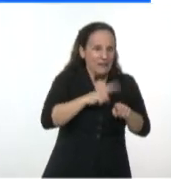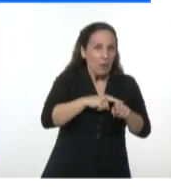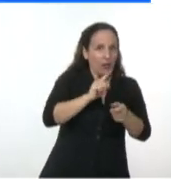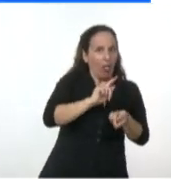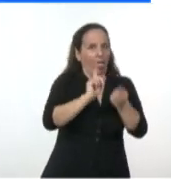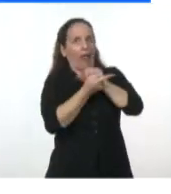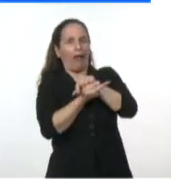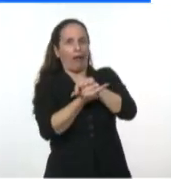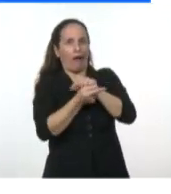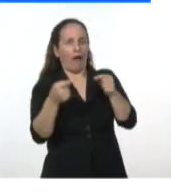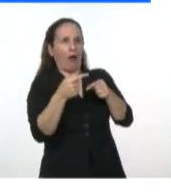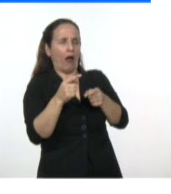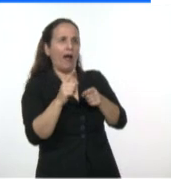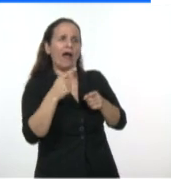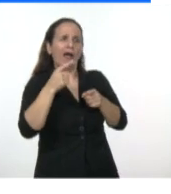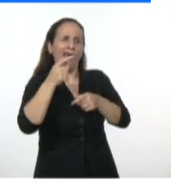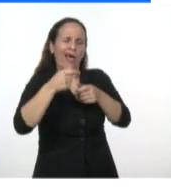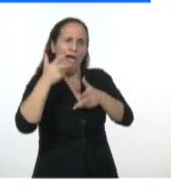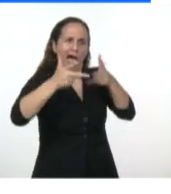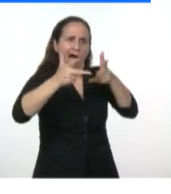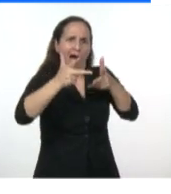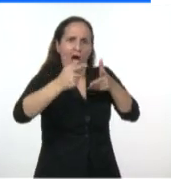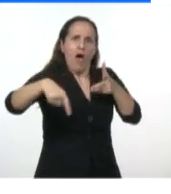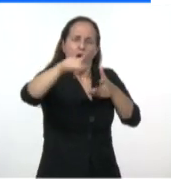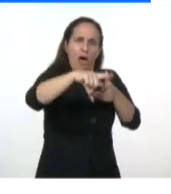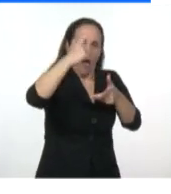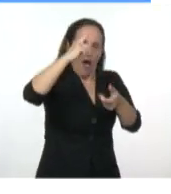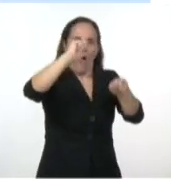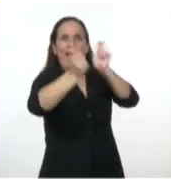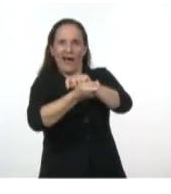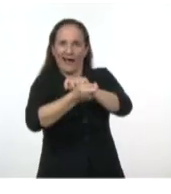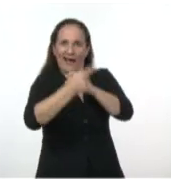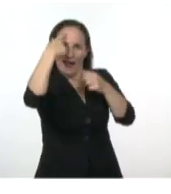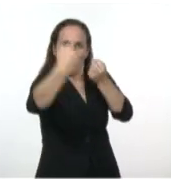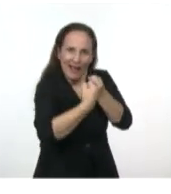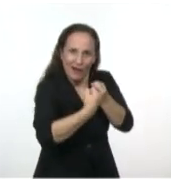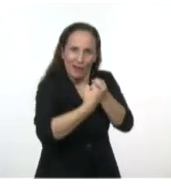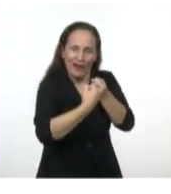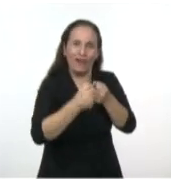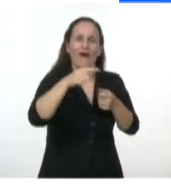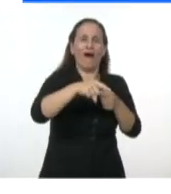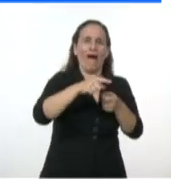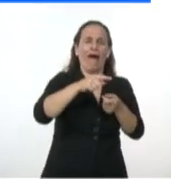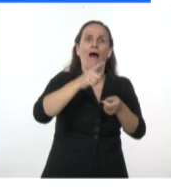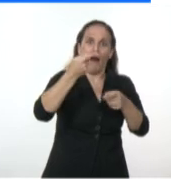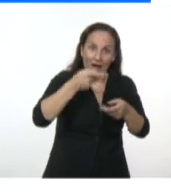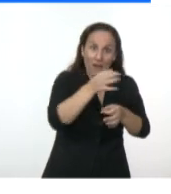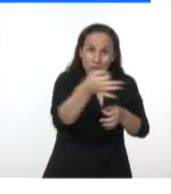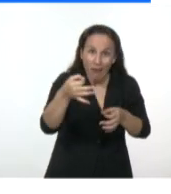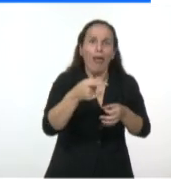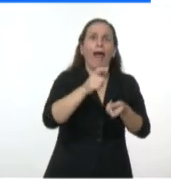contraria hasta convencer nuevamente a quien interviniese en el debate. Y así, sucesivamente,